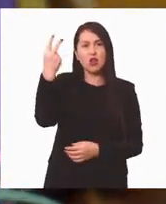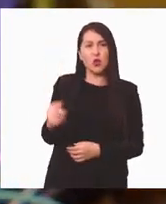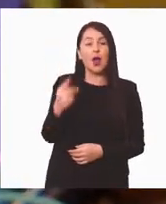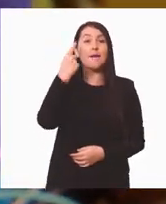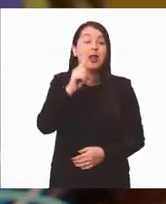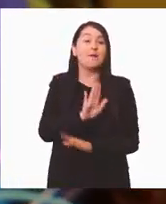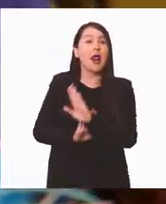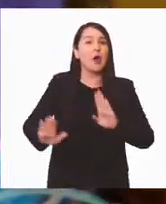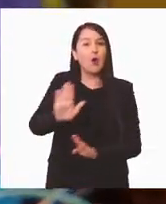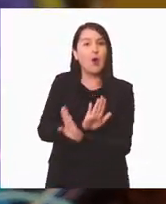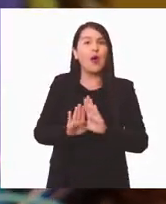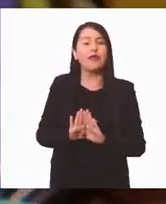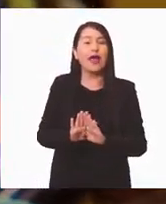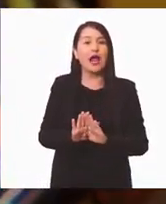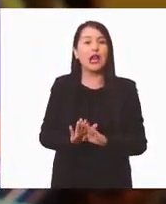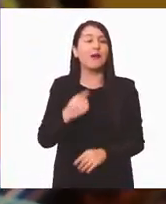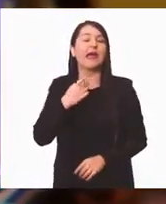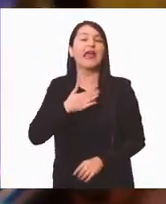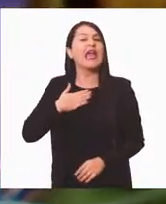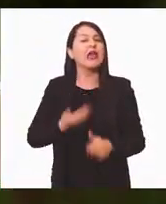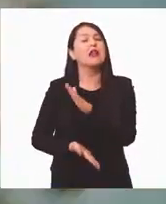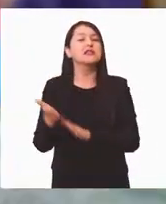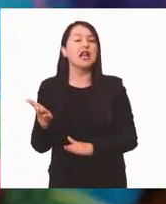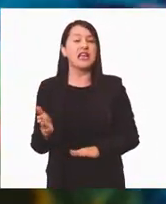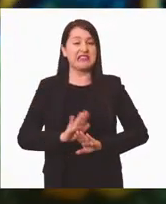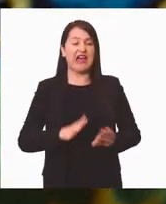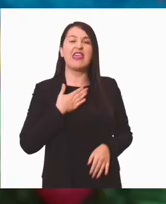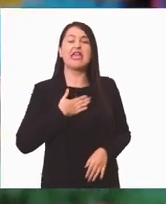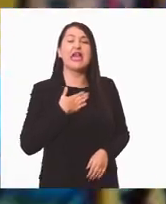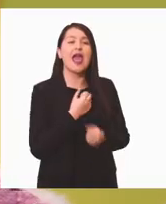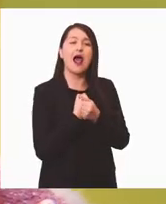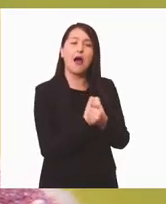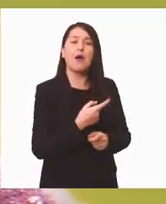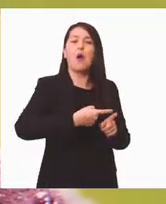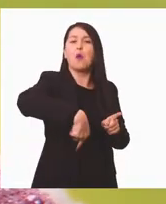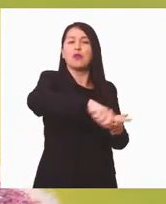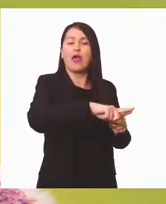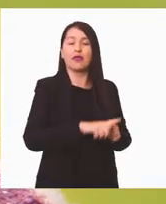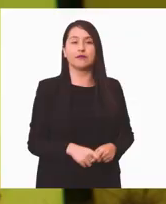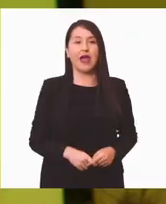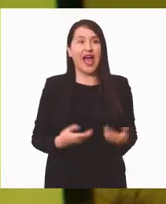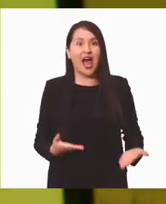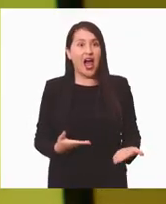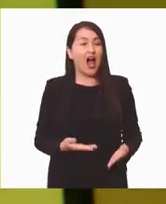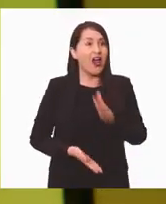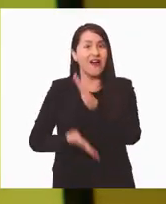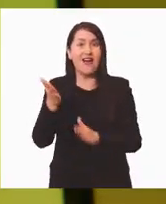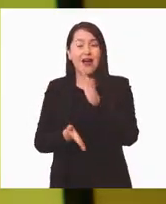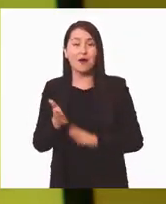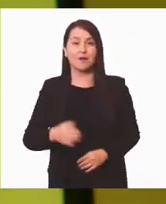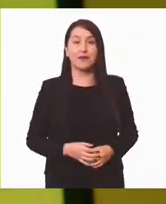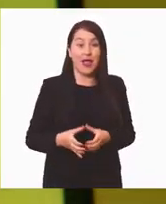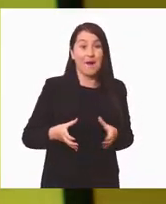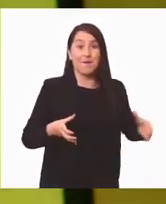protegerlos. Además, ¿para qué quieren salir si nadie los quiere allá afuera? ¡Rápido! ¡No hay tiempo que perder! Nuestra pandilla,